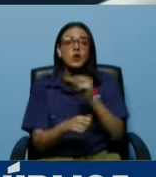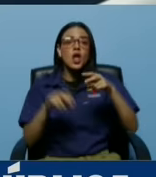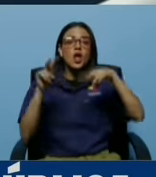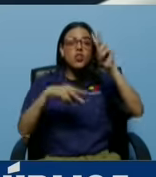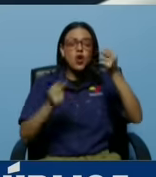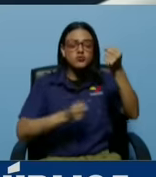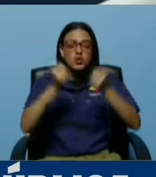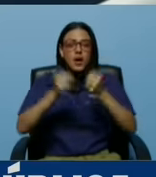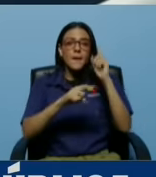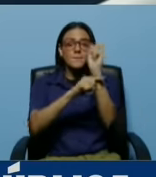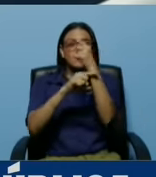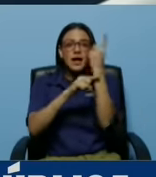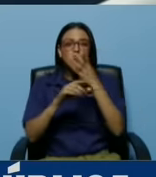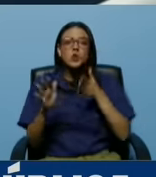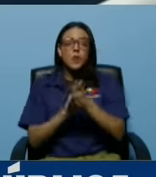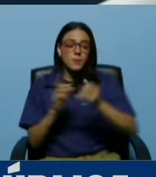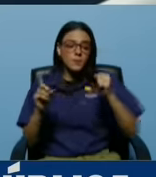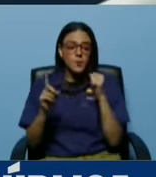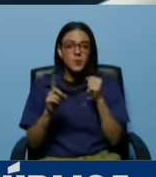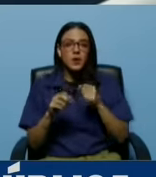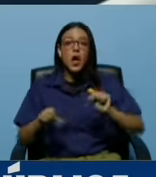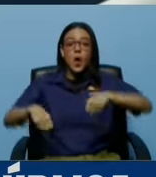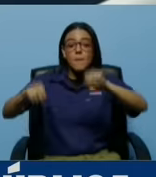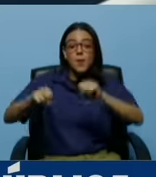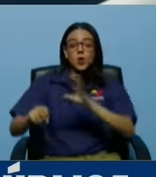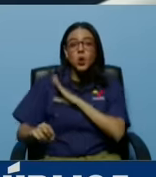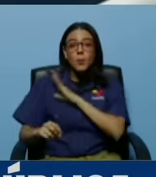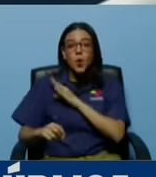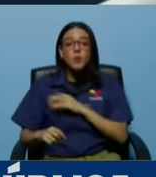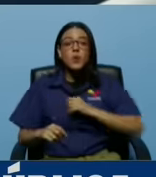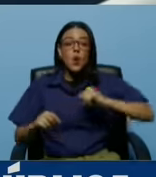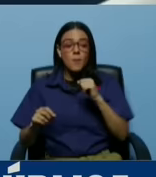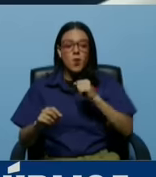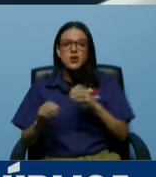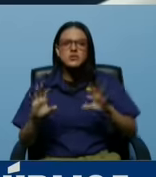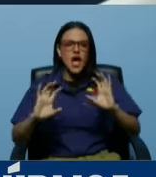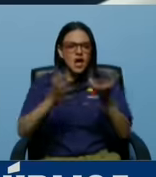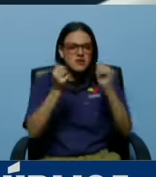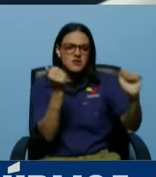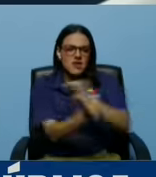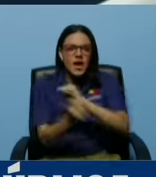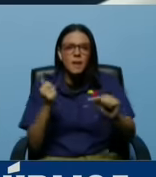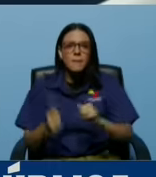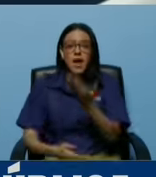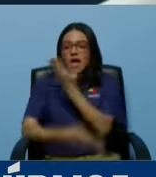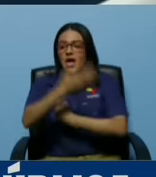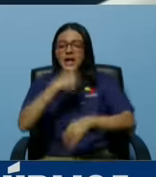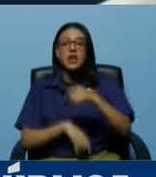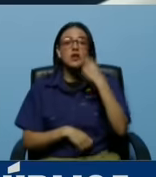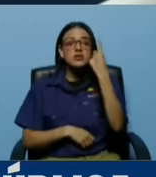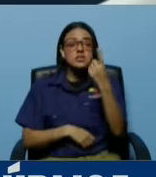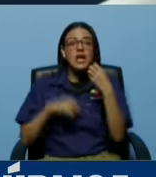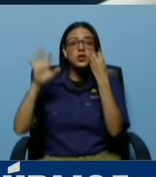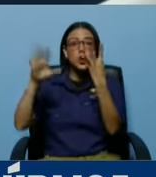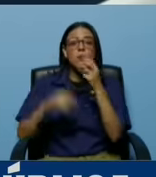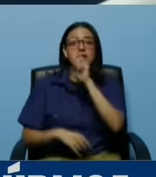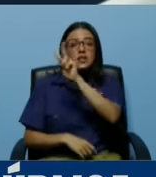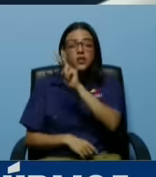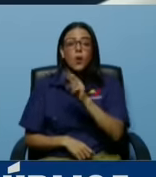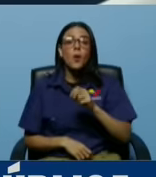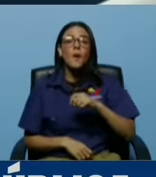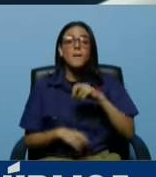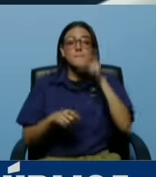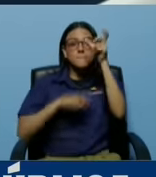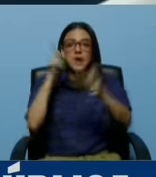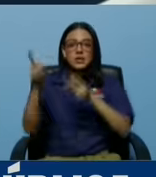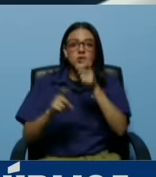15 motocicletas pertenecientes a cuerpos de seguridad, etcétera. Fueron heridos 192 personas, de las